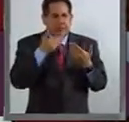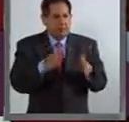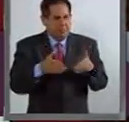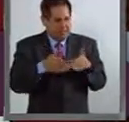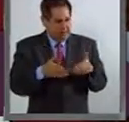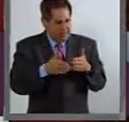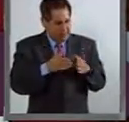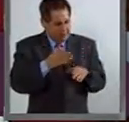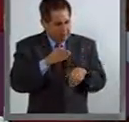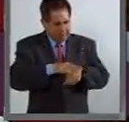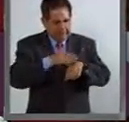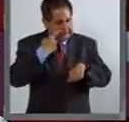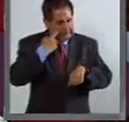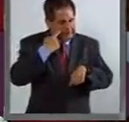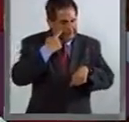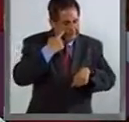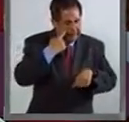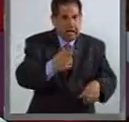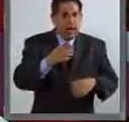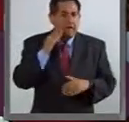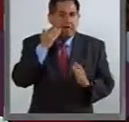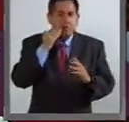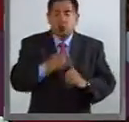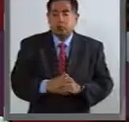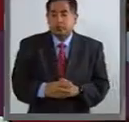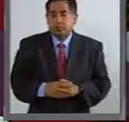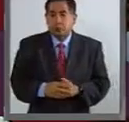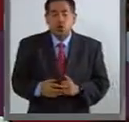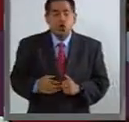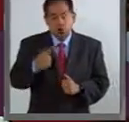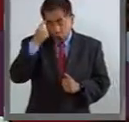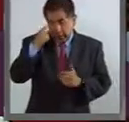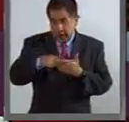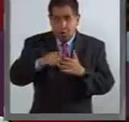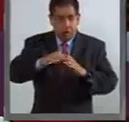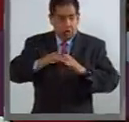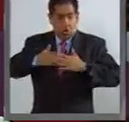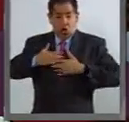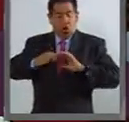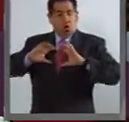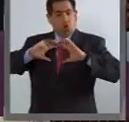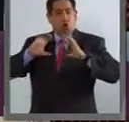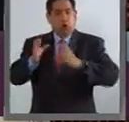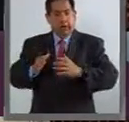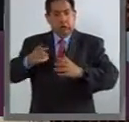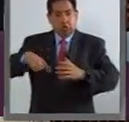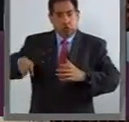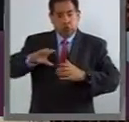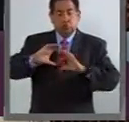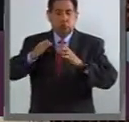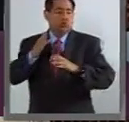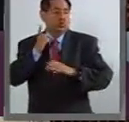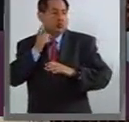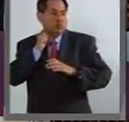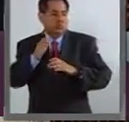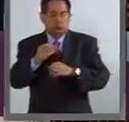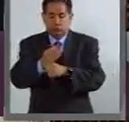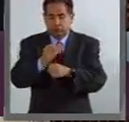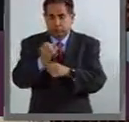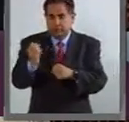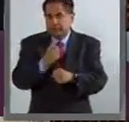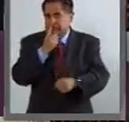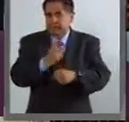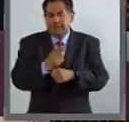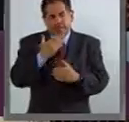sociales. Yo creo que nosotros desde nuestros congresos tenemos hoy una enorme oportunidad